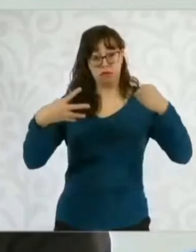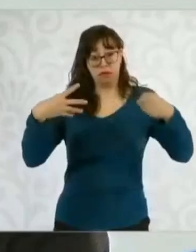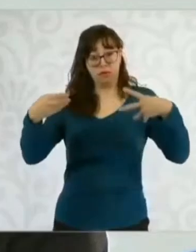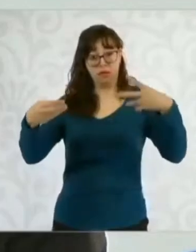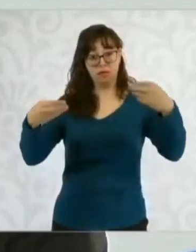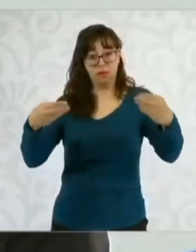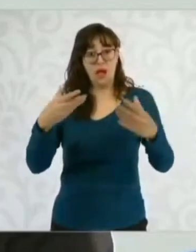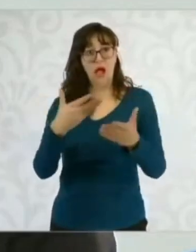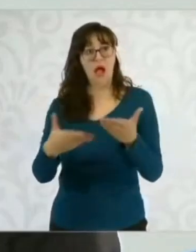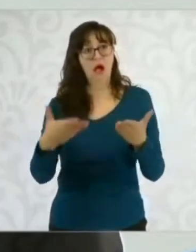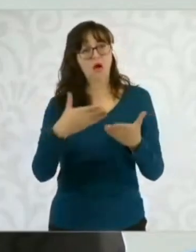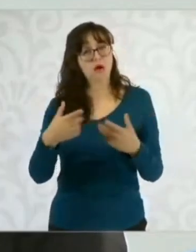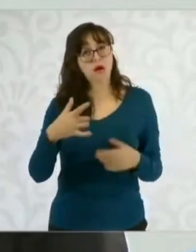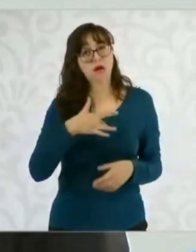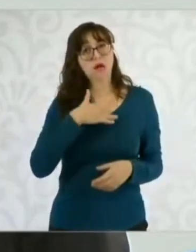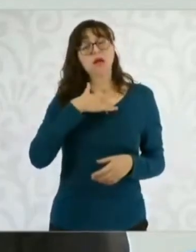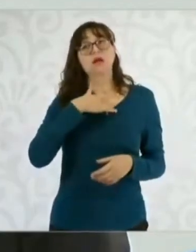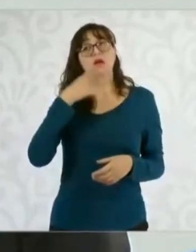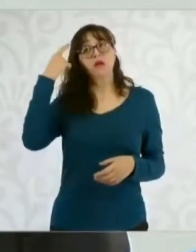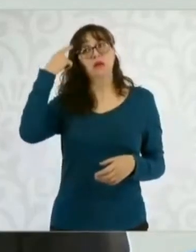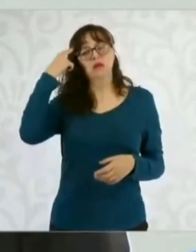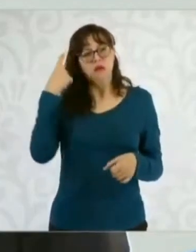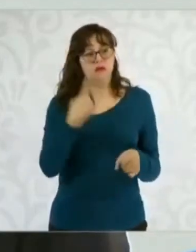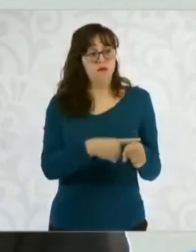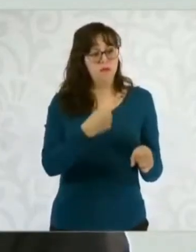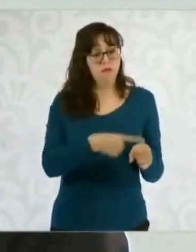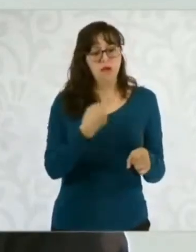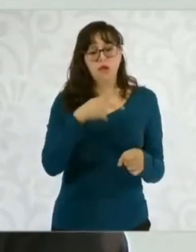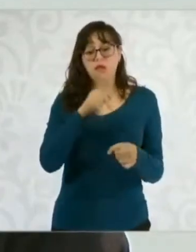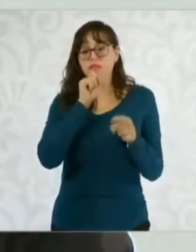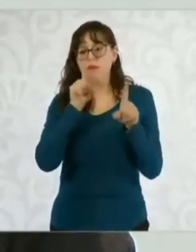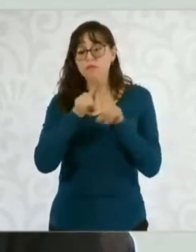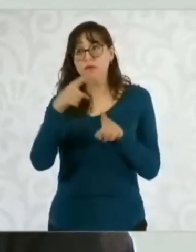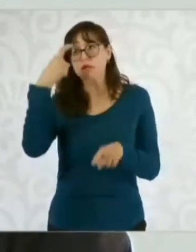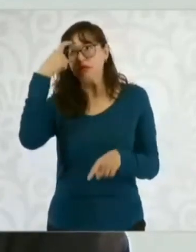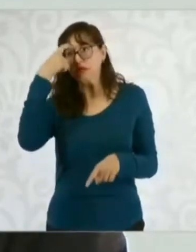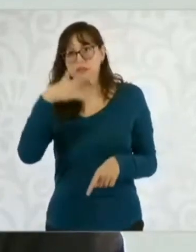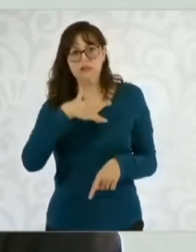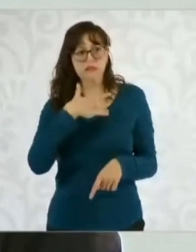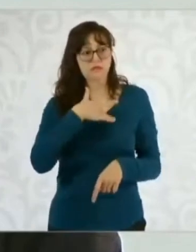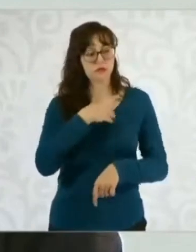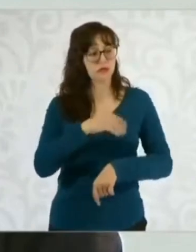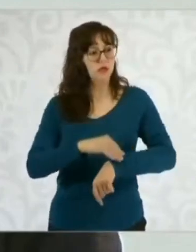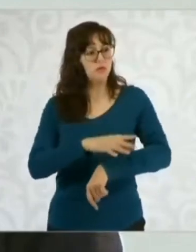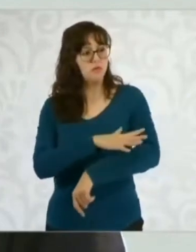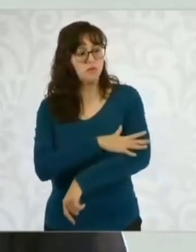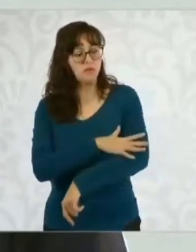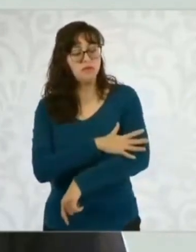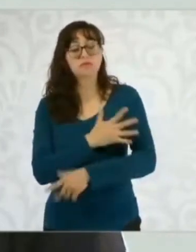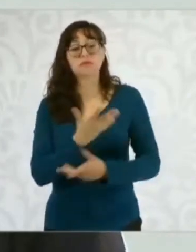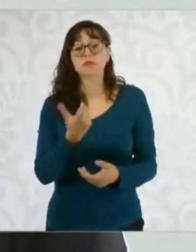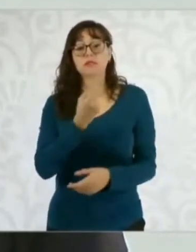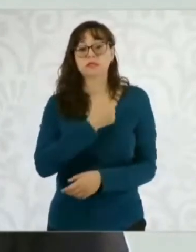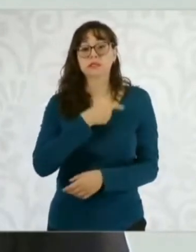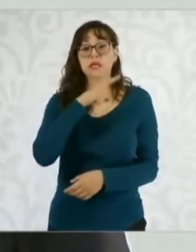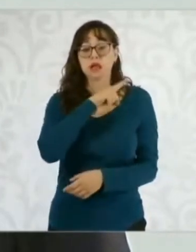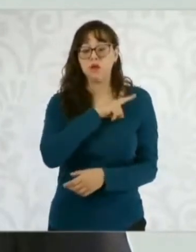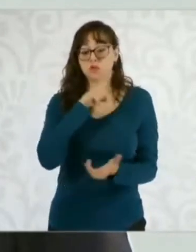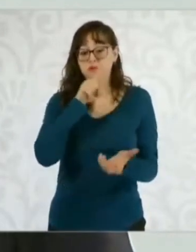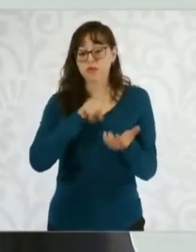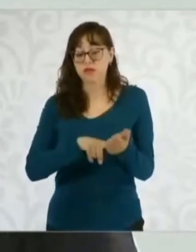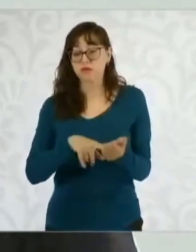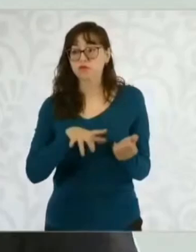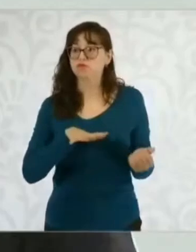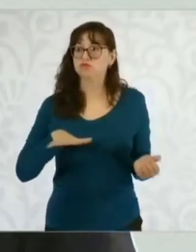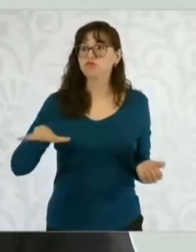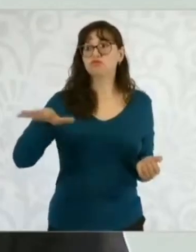emocional, social, que es algo muy importante. La salud es un proceso entonces social, cultural